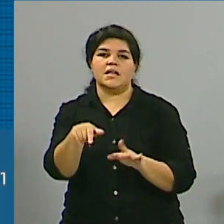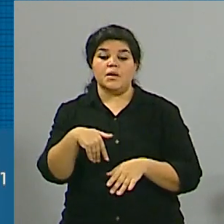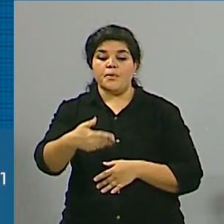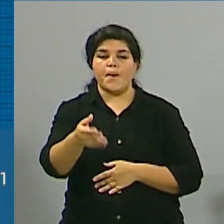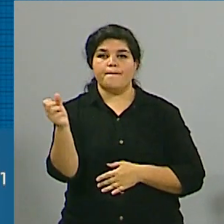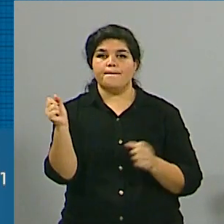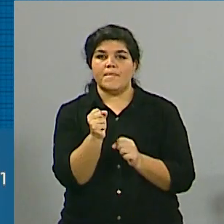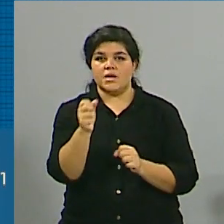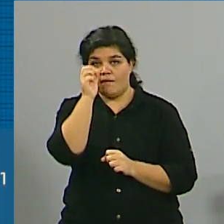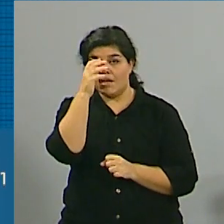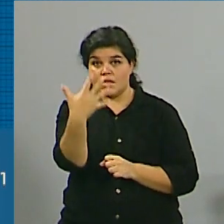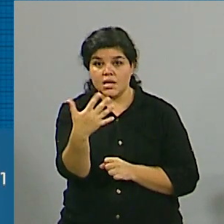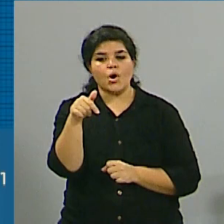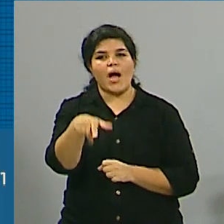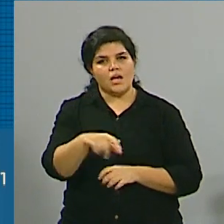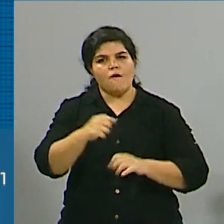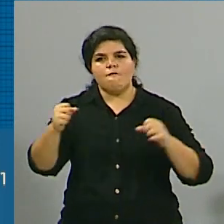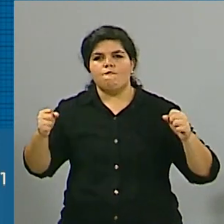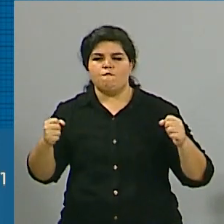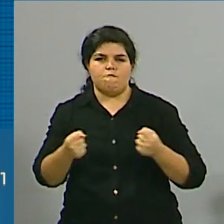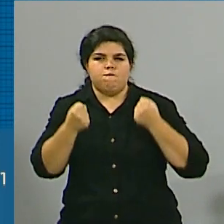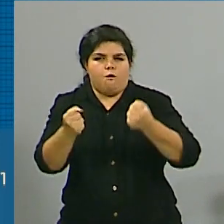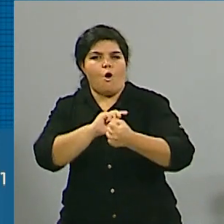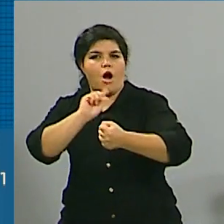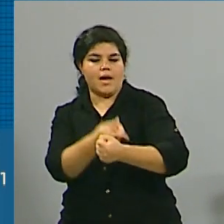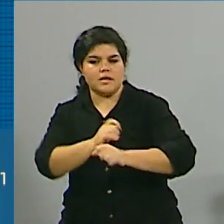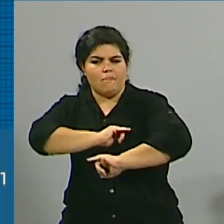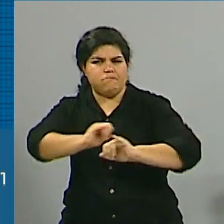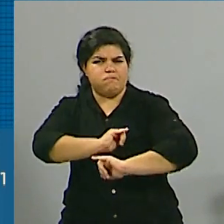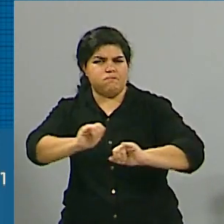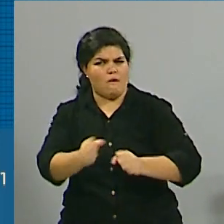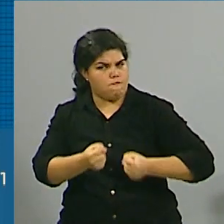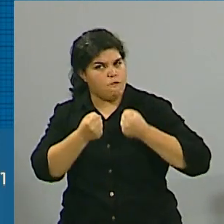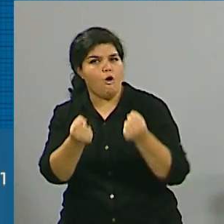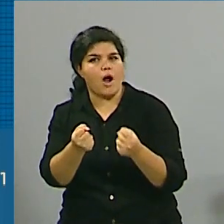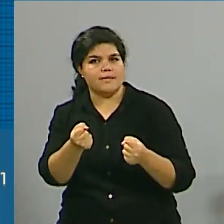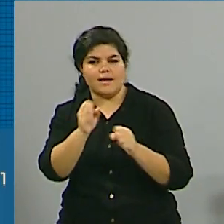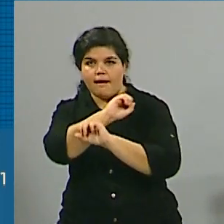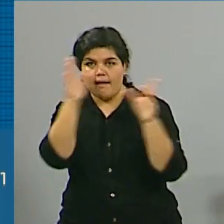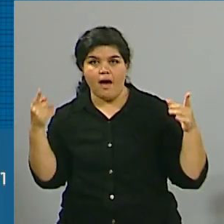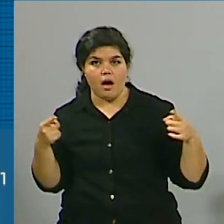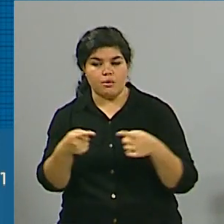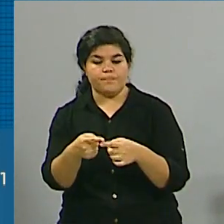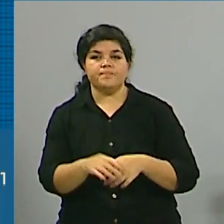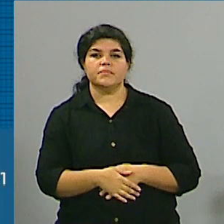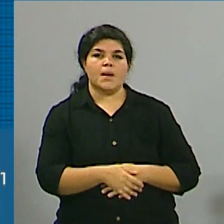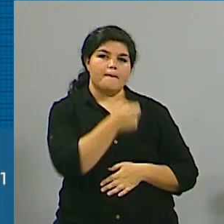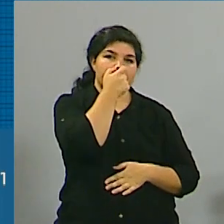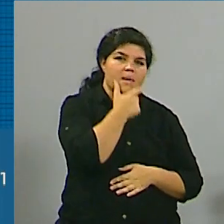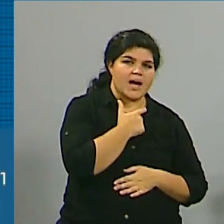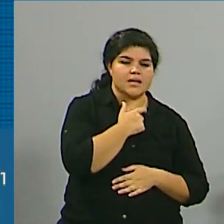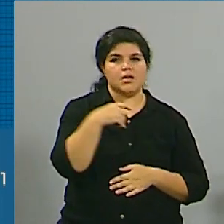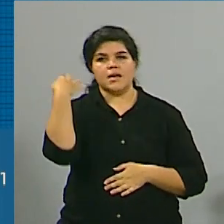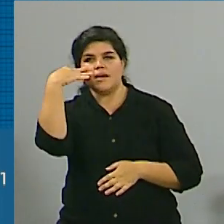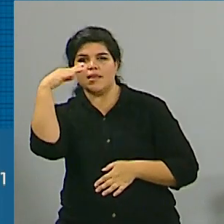de cada fuerza. Se habla mucho de lo que generan Mauricio Macri y Cristina Fernández, que no están metidos en el juego. Digo,